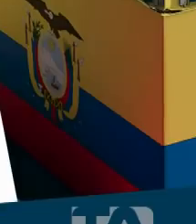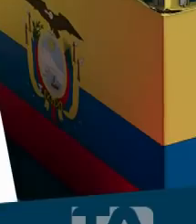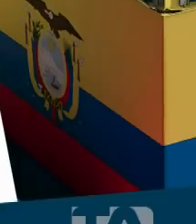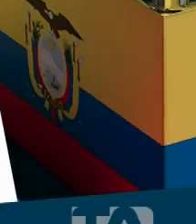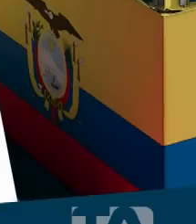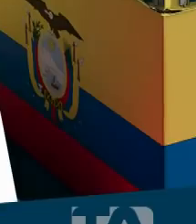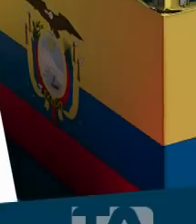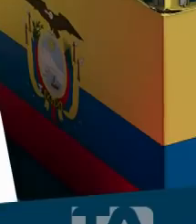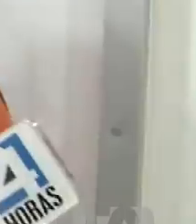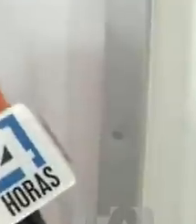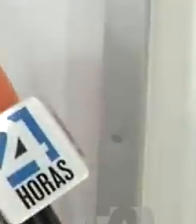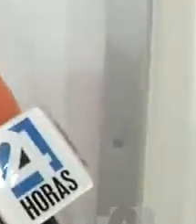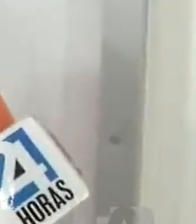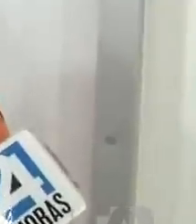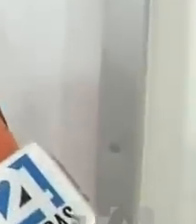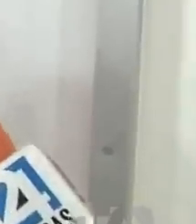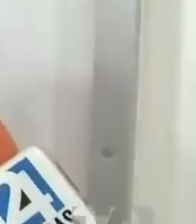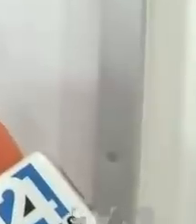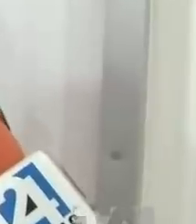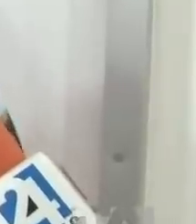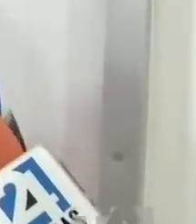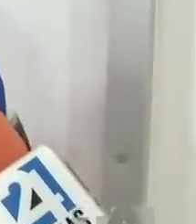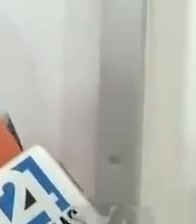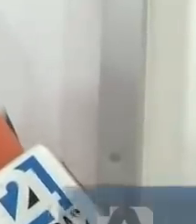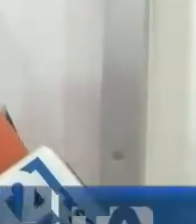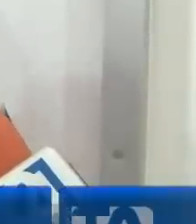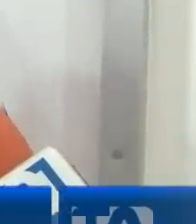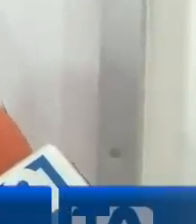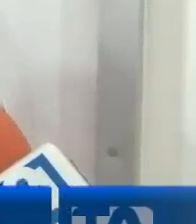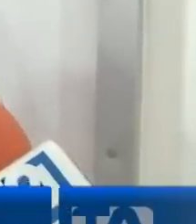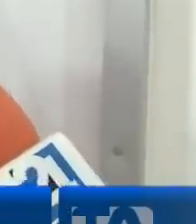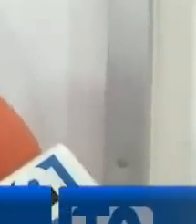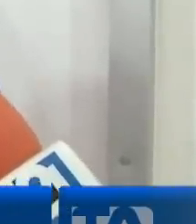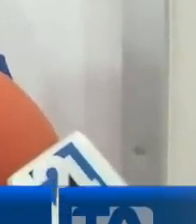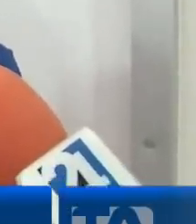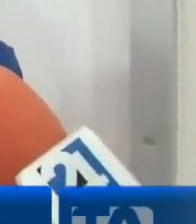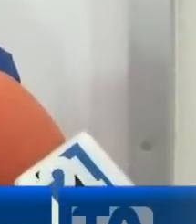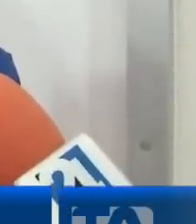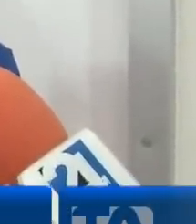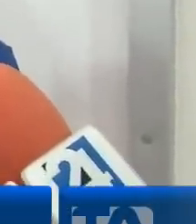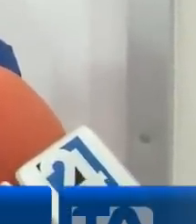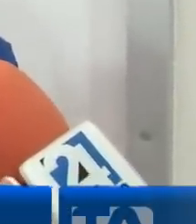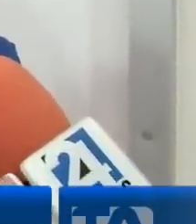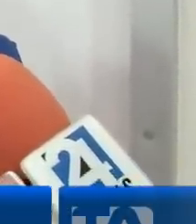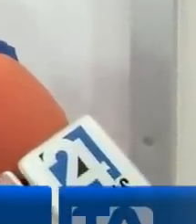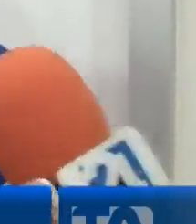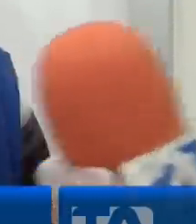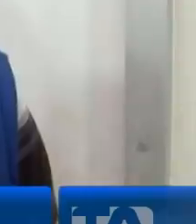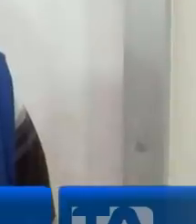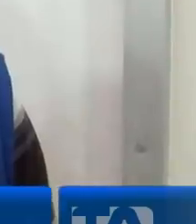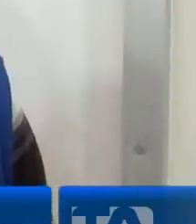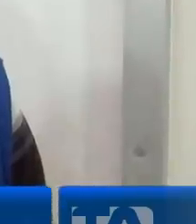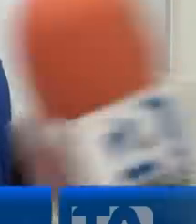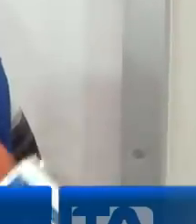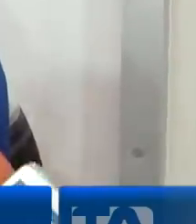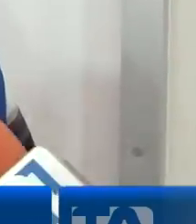están obligados a votar. Tiene que traer un certificado médico y copia de cédula para que pueda justificar. ¿Sí